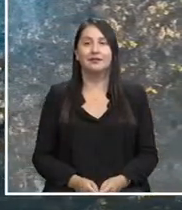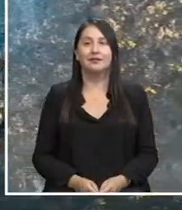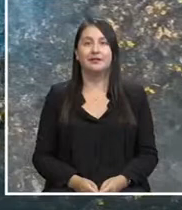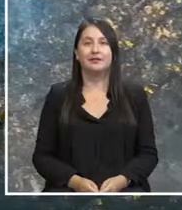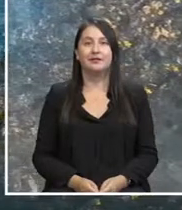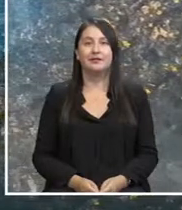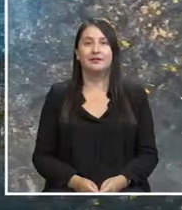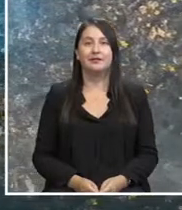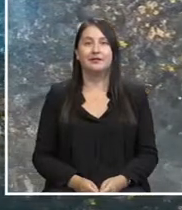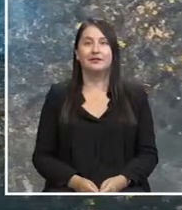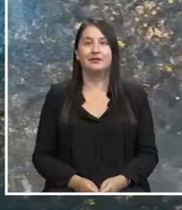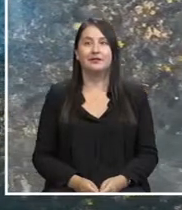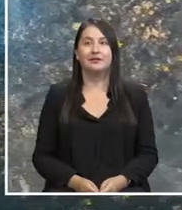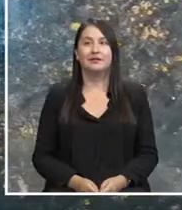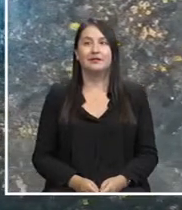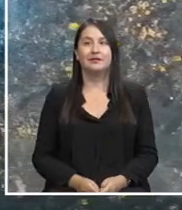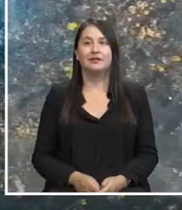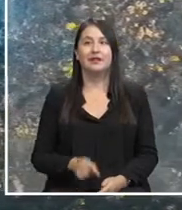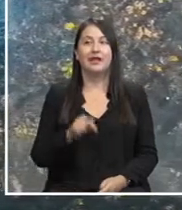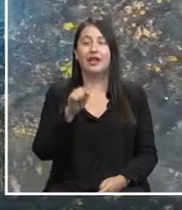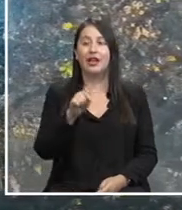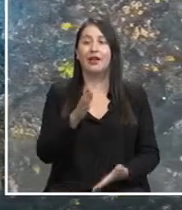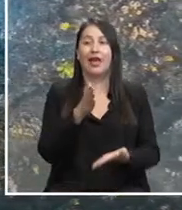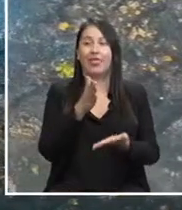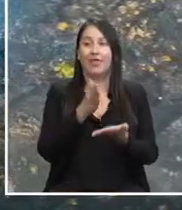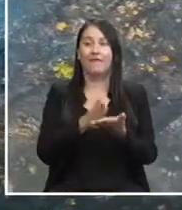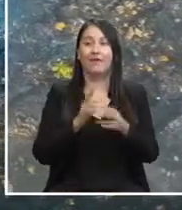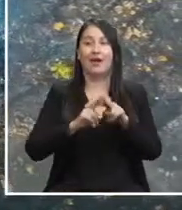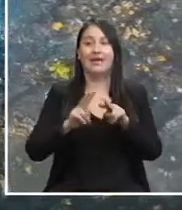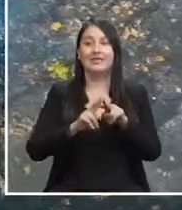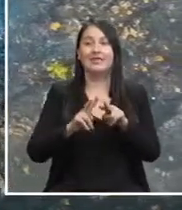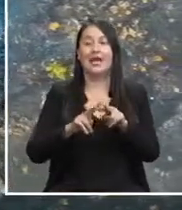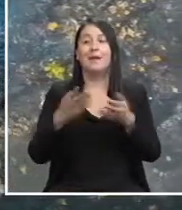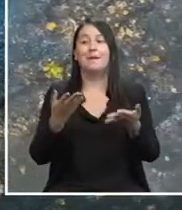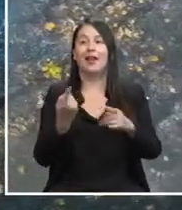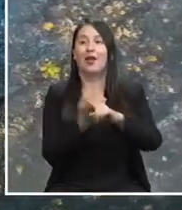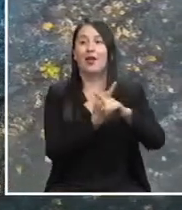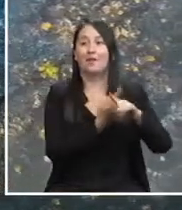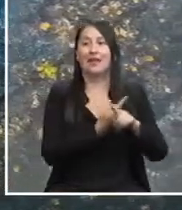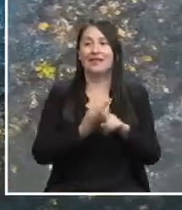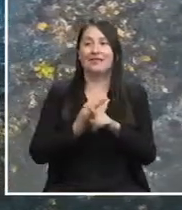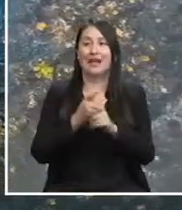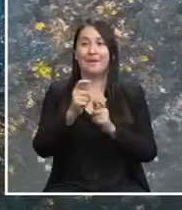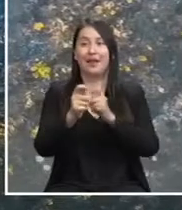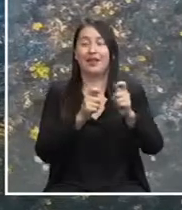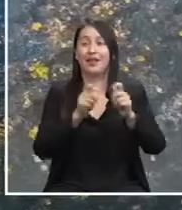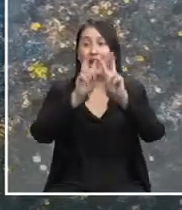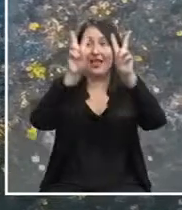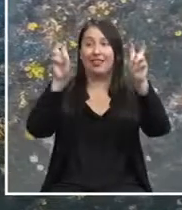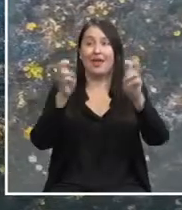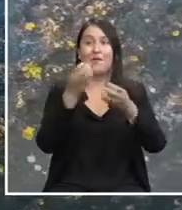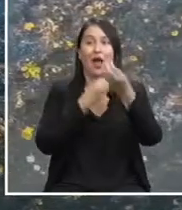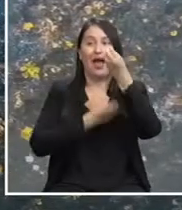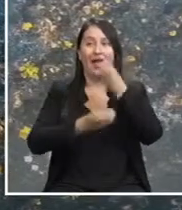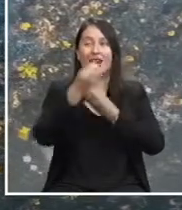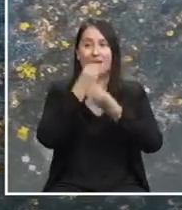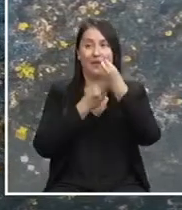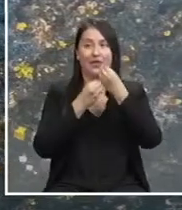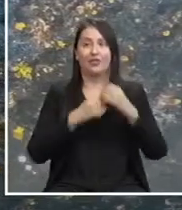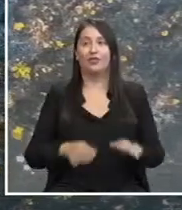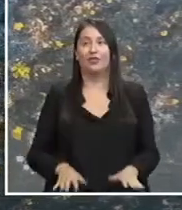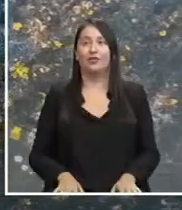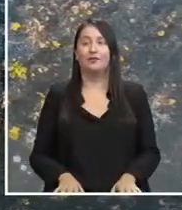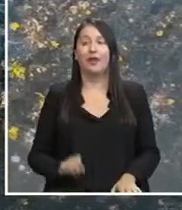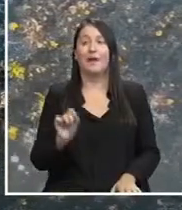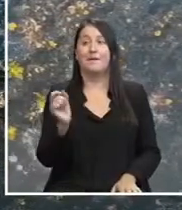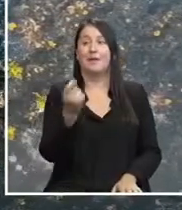riesgos globales en evolución y lo que debemos hacer para abordar estos riesgos relacionados con los alimentos. Pero primero, tomemos